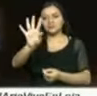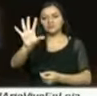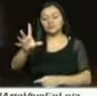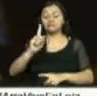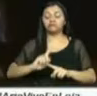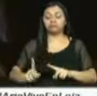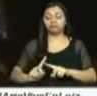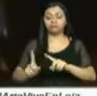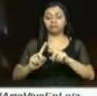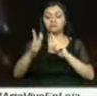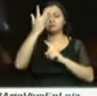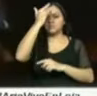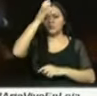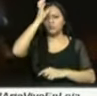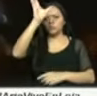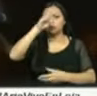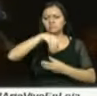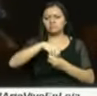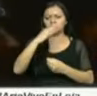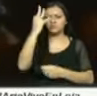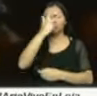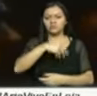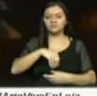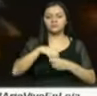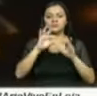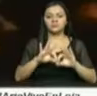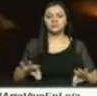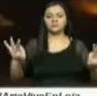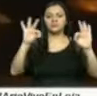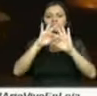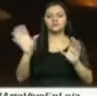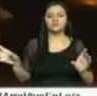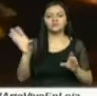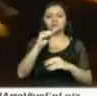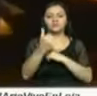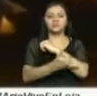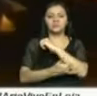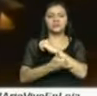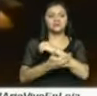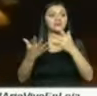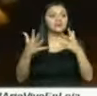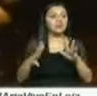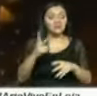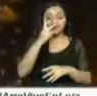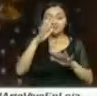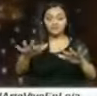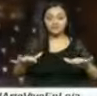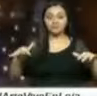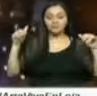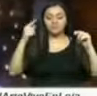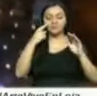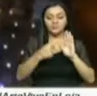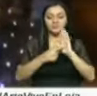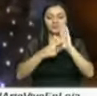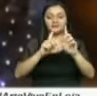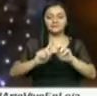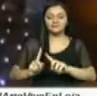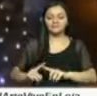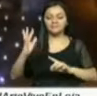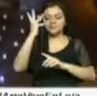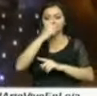esta provincia ha sido un ícono para todo el país. Ahí estas imágenes que muestran la